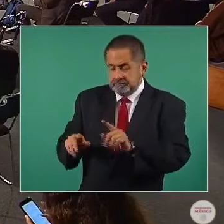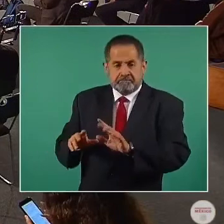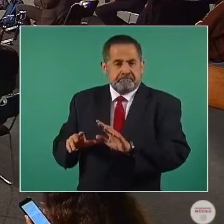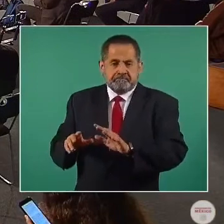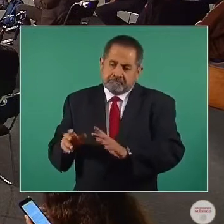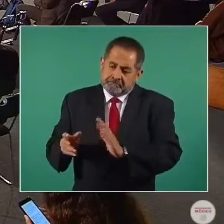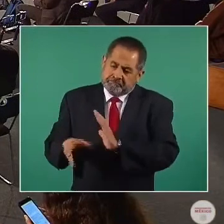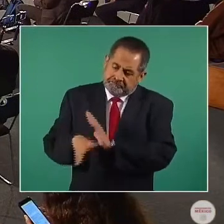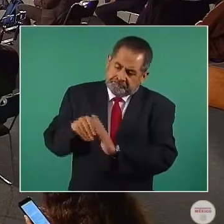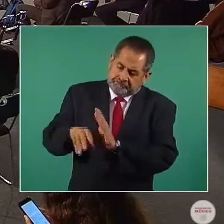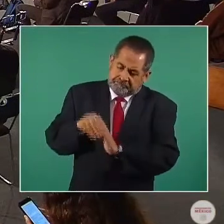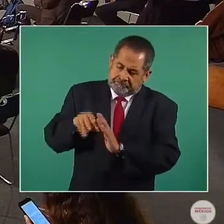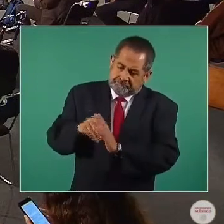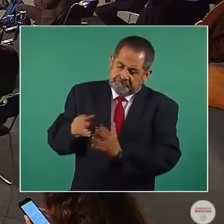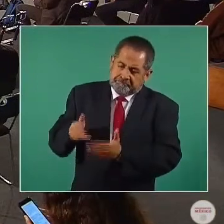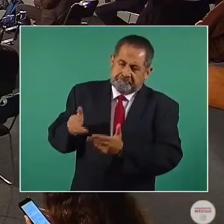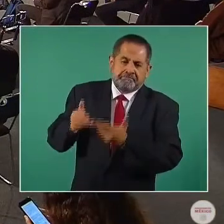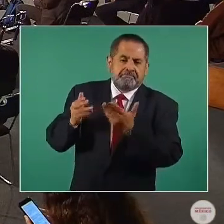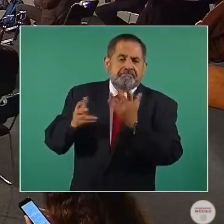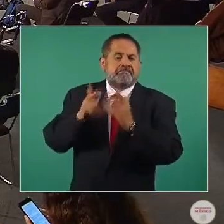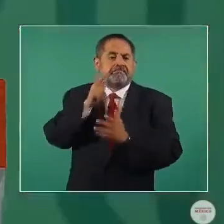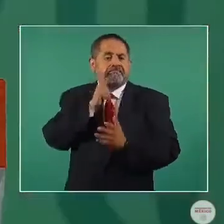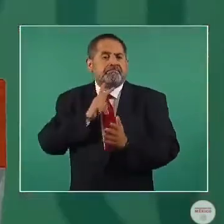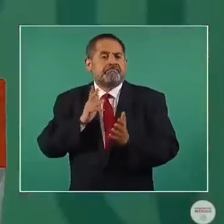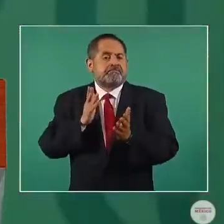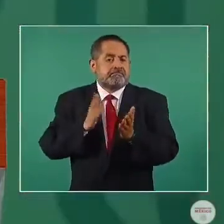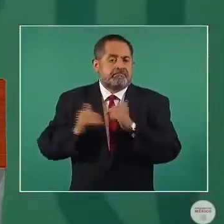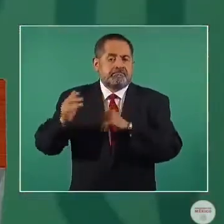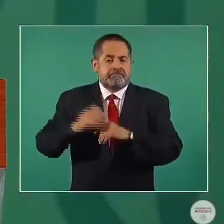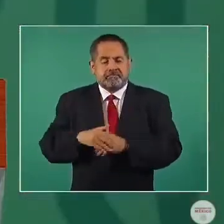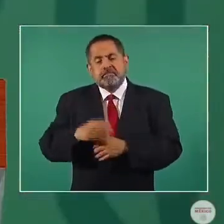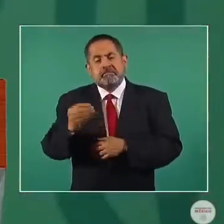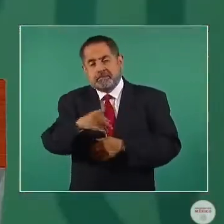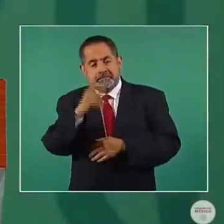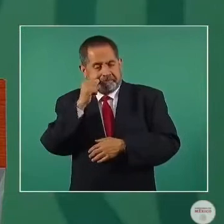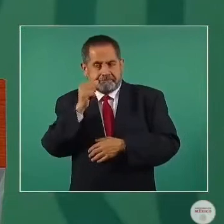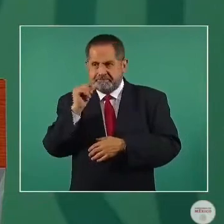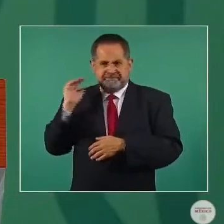adelante a Pemex. Y a pesar de ese accidente,